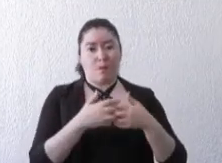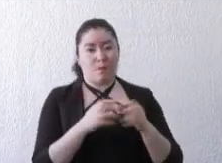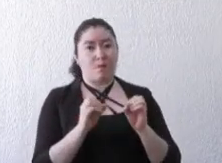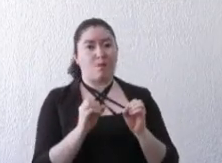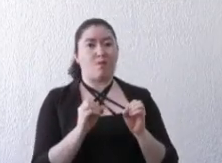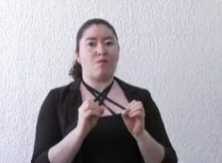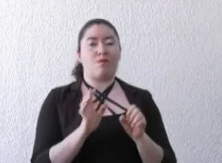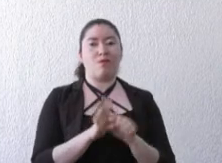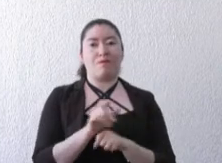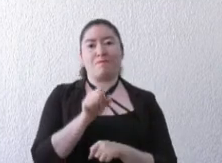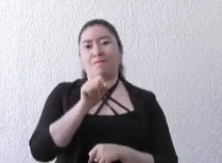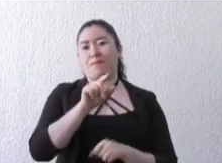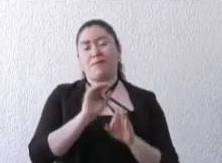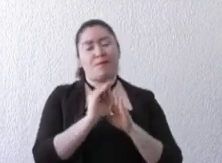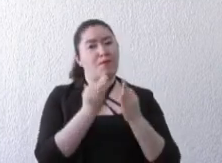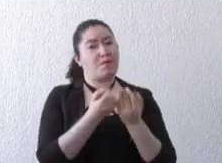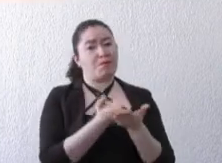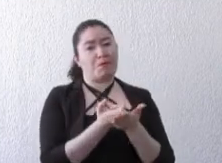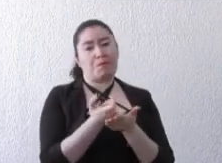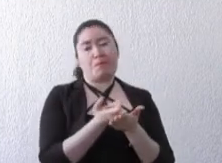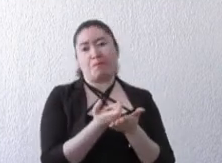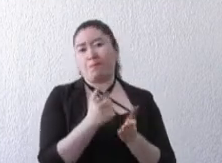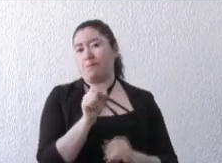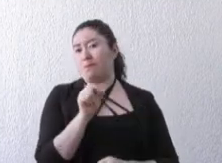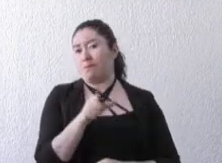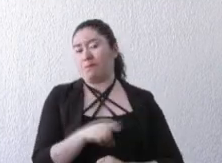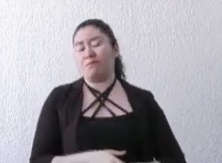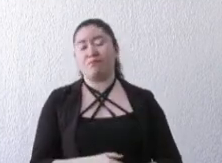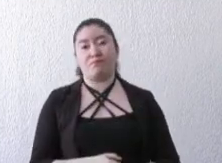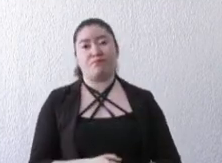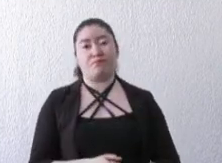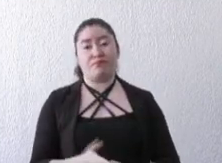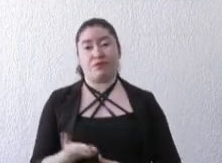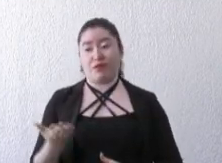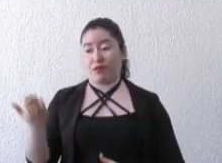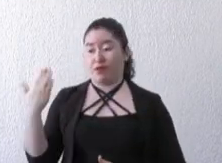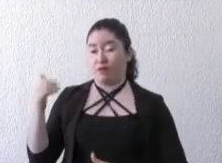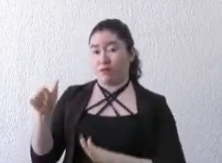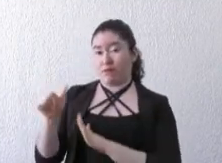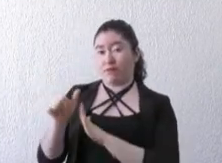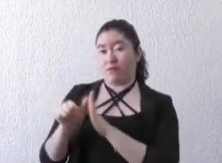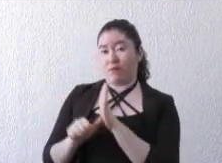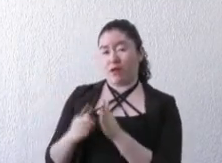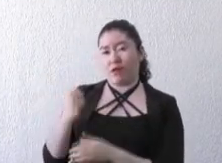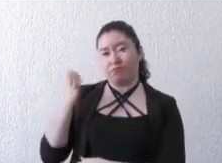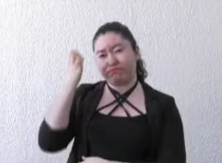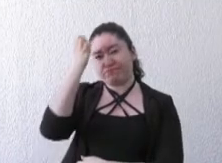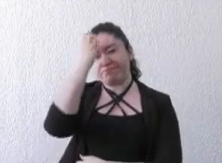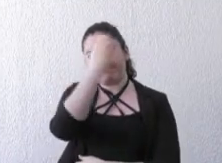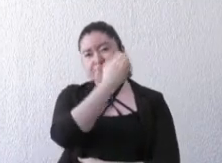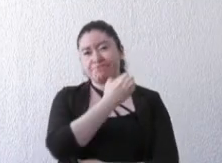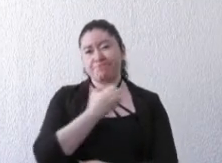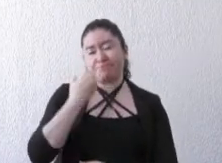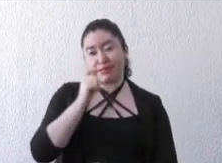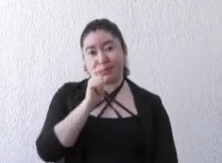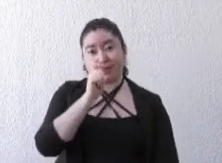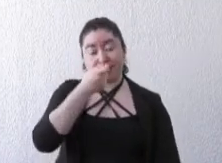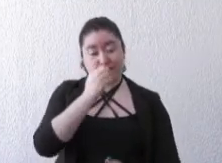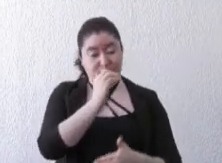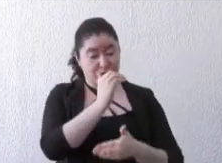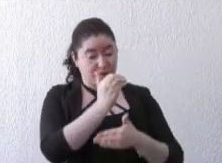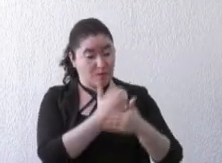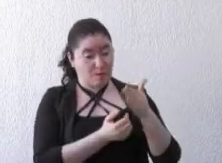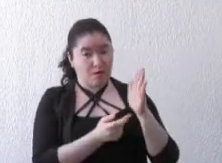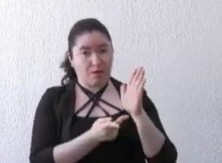en la misma condición. Hemos hecho desde hace ya varios meses una evaluación de lo que significaría renovar el contrato a